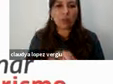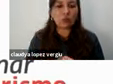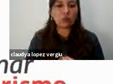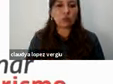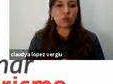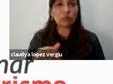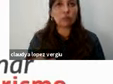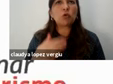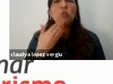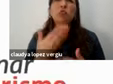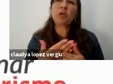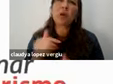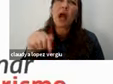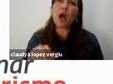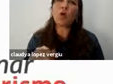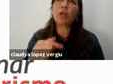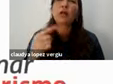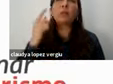Bueno, en esta acción